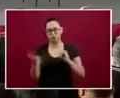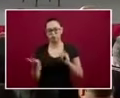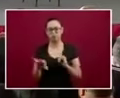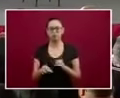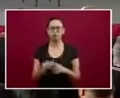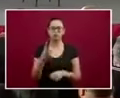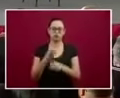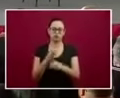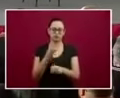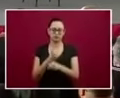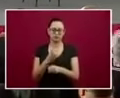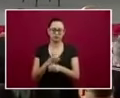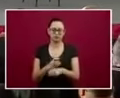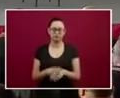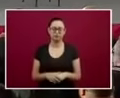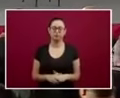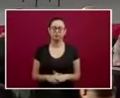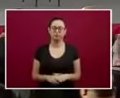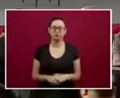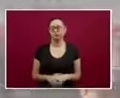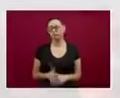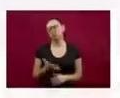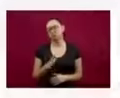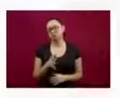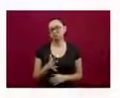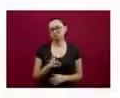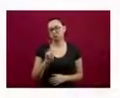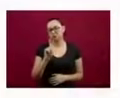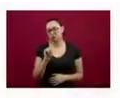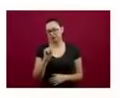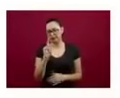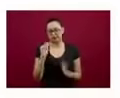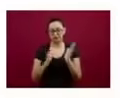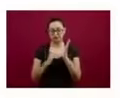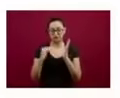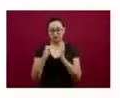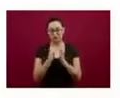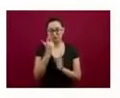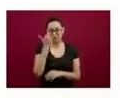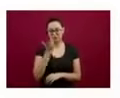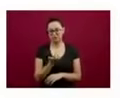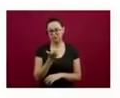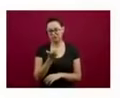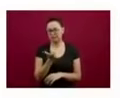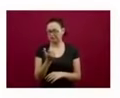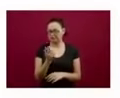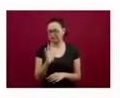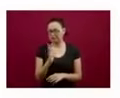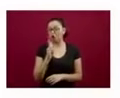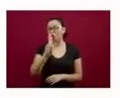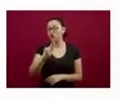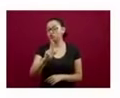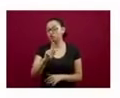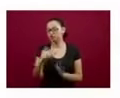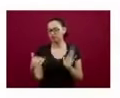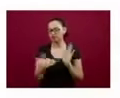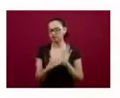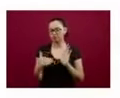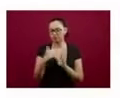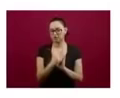de cumplir, nunca dejamos de pagar una renta. Muy bien. En fin. ¿Y dónde van a trabajar? ¿Dónde van a trasladar